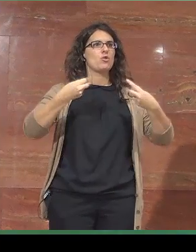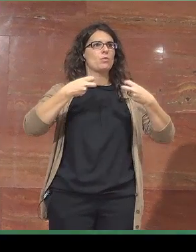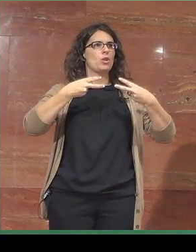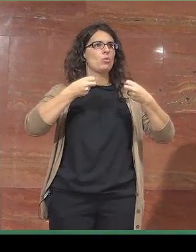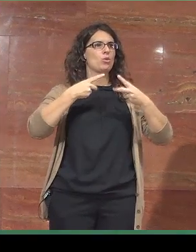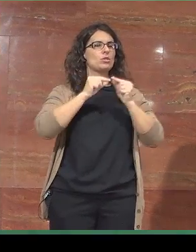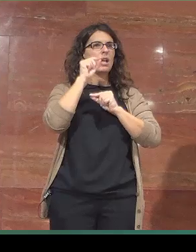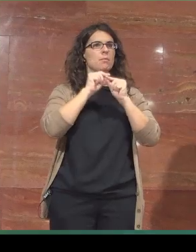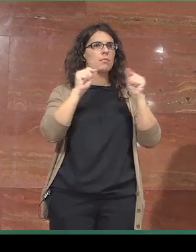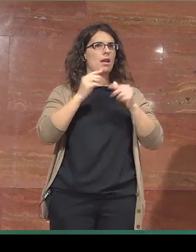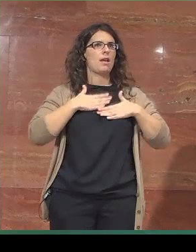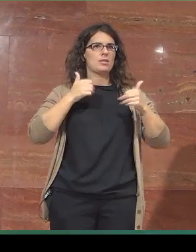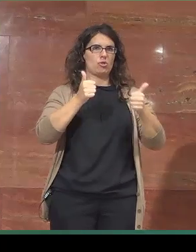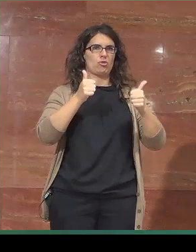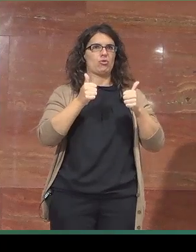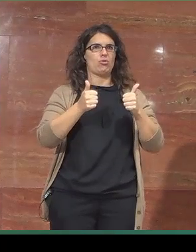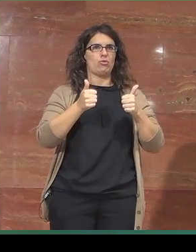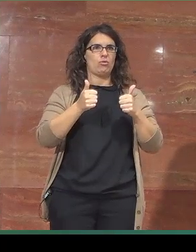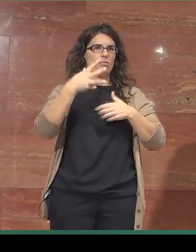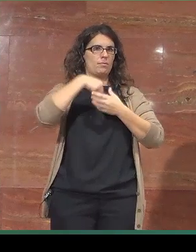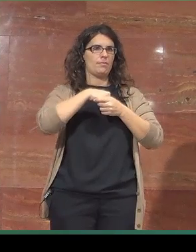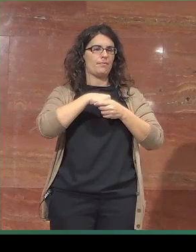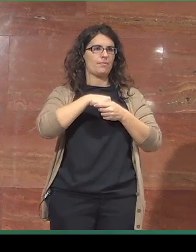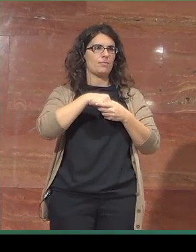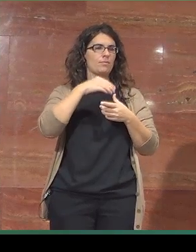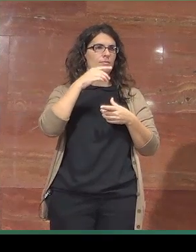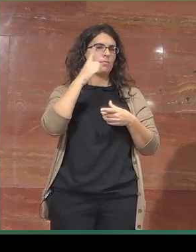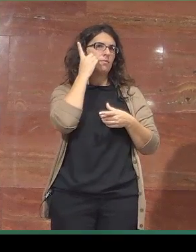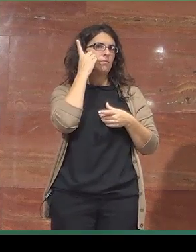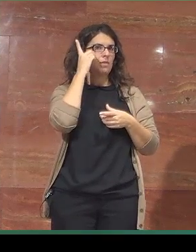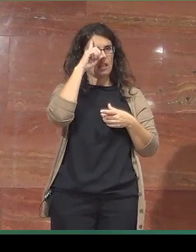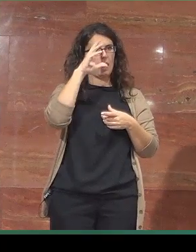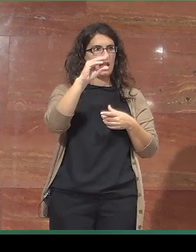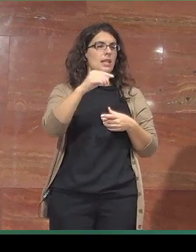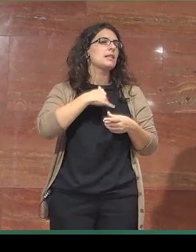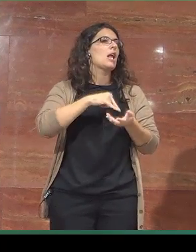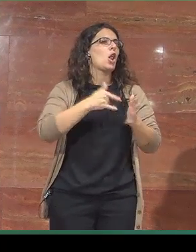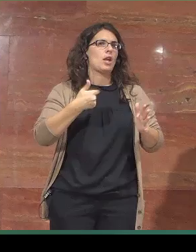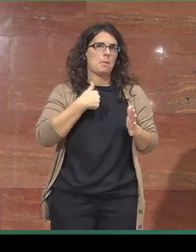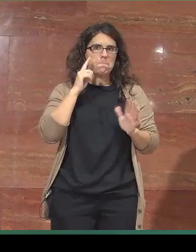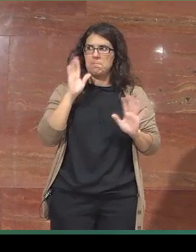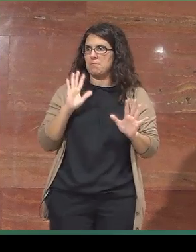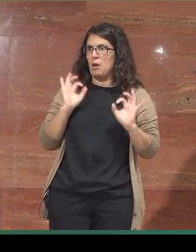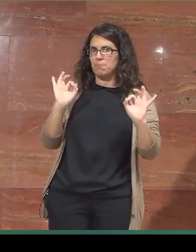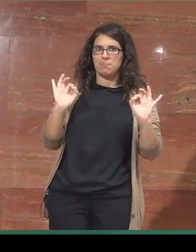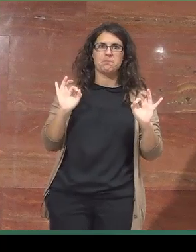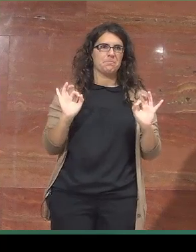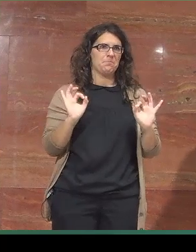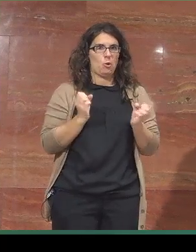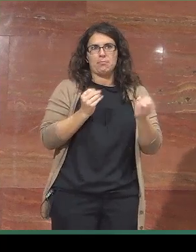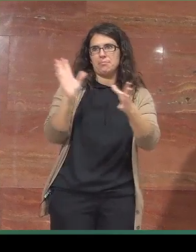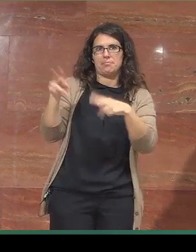tamaño que quiera escoger en su teléfono inteligente. No tengo ni idea de tecnología, pero es eso, ¿no? Vale. Bueno,